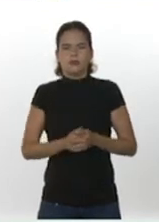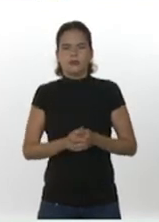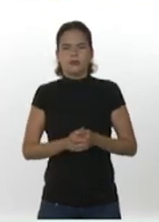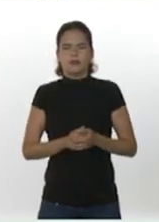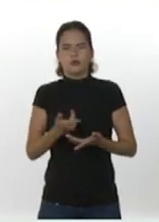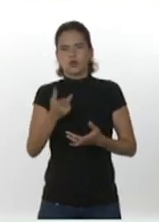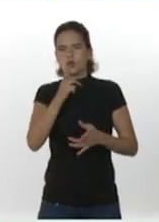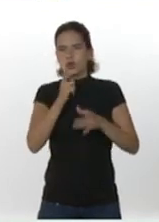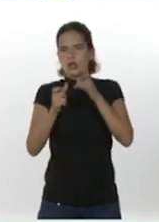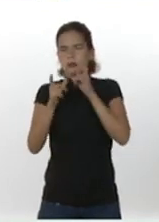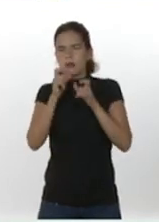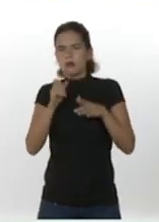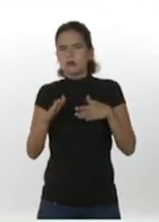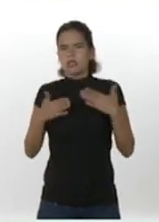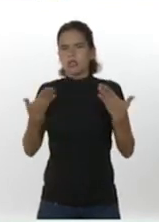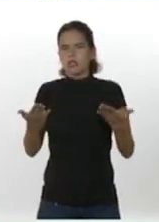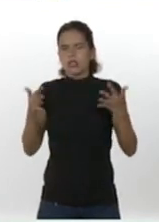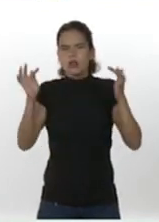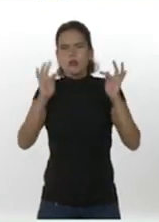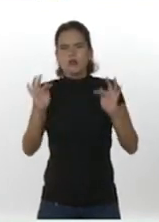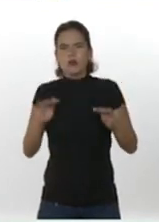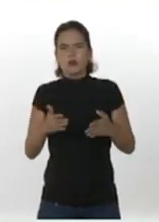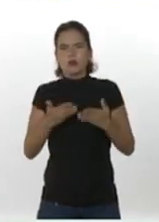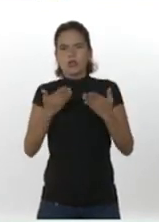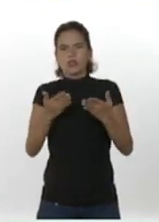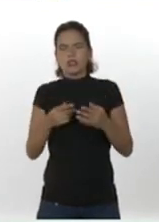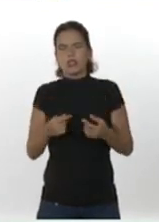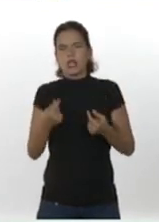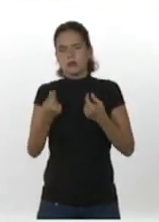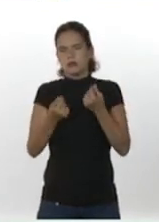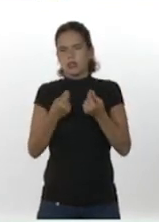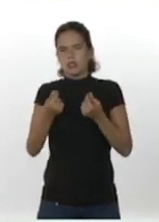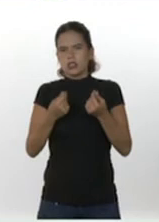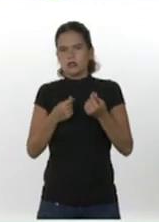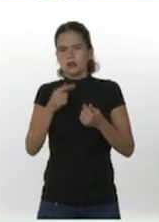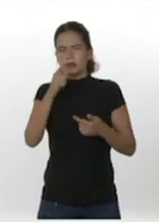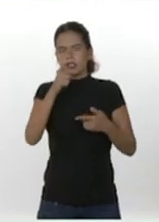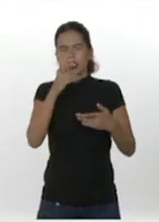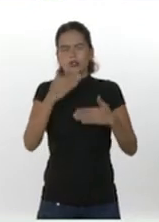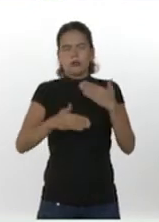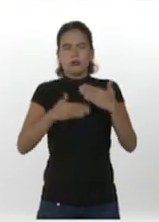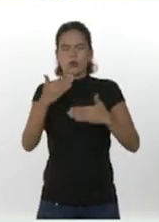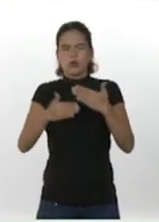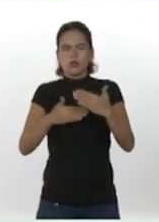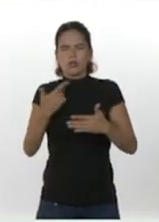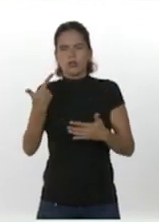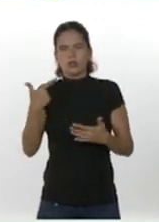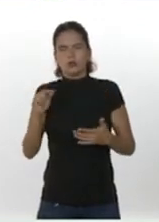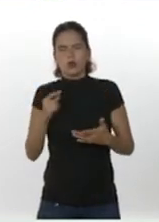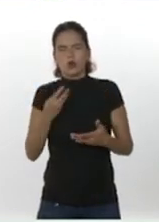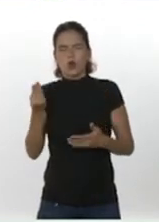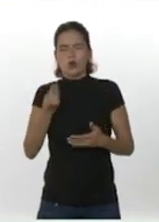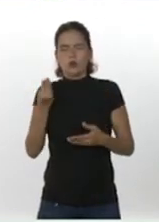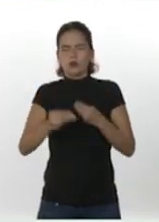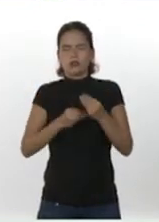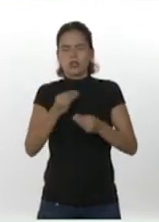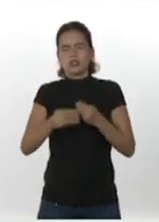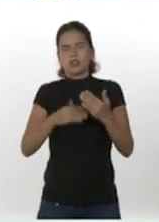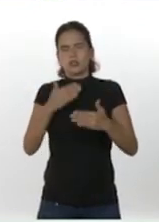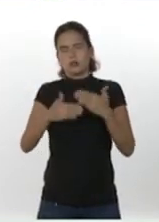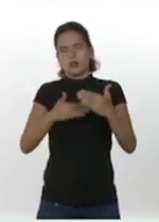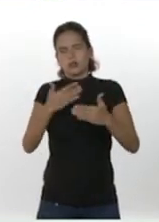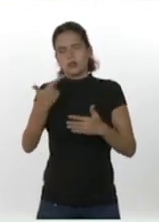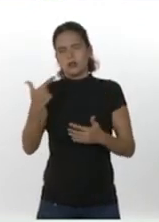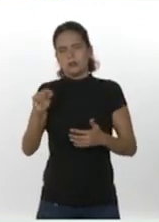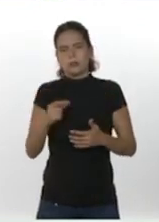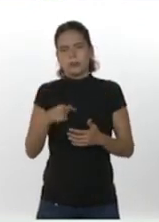la pregunta, ¿de qué manera se dan administrativamente estos procesos de egreso o cómo se conducen estos procesos de egreso?